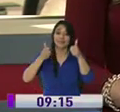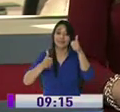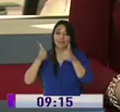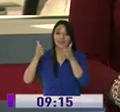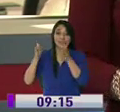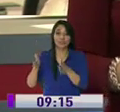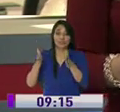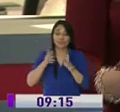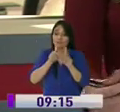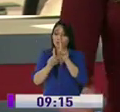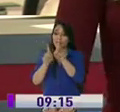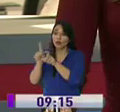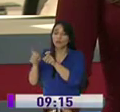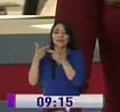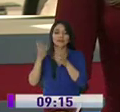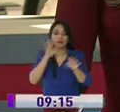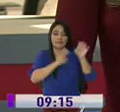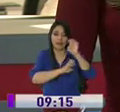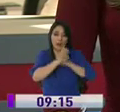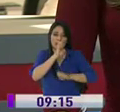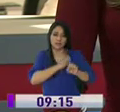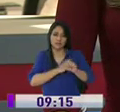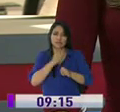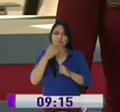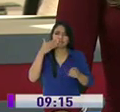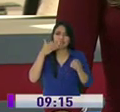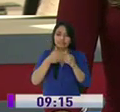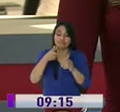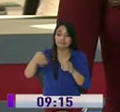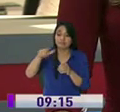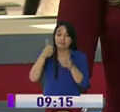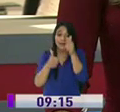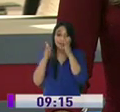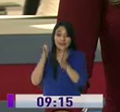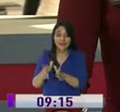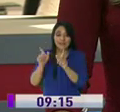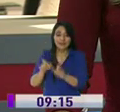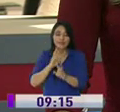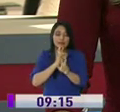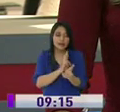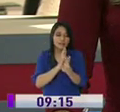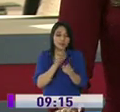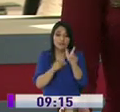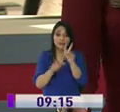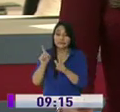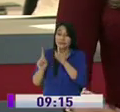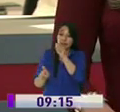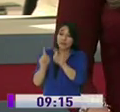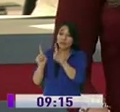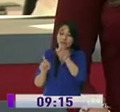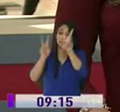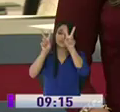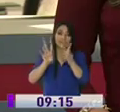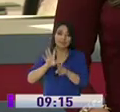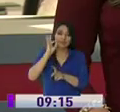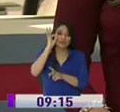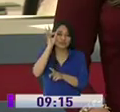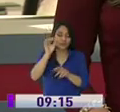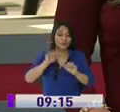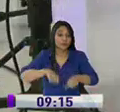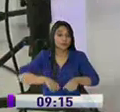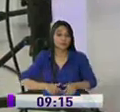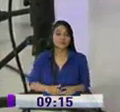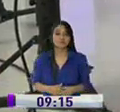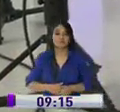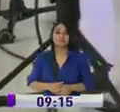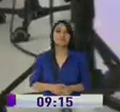evaluados. Lo que se busca es que los presidenciables puedan responder a las grandes inquietudes que tiene el país en torno a su futuro.